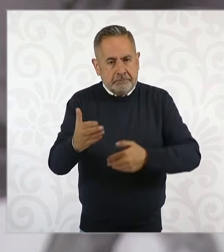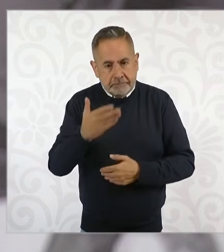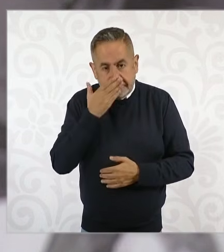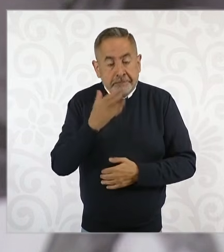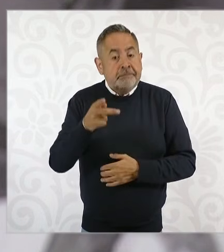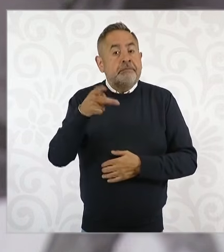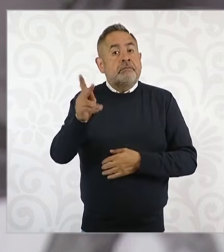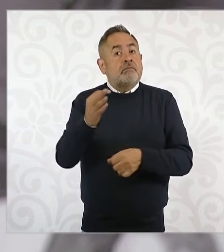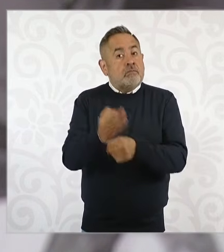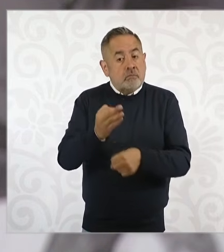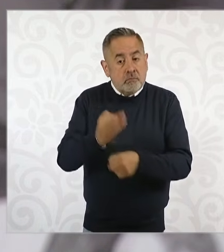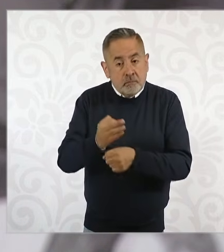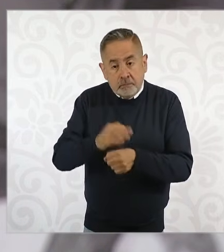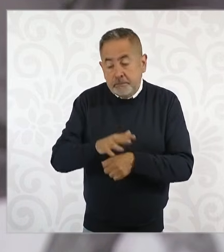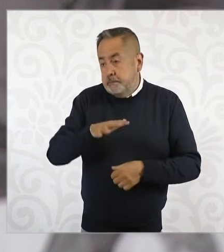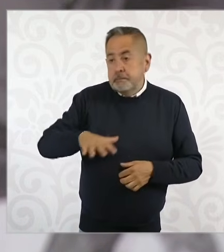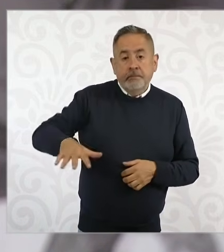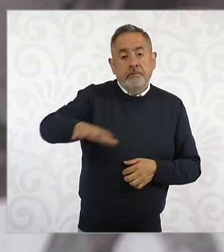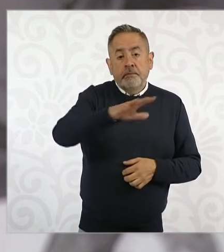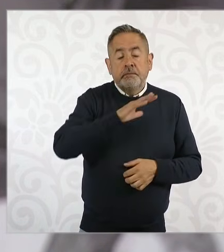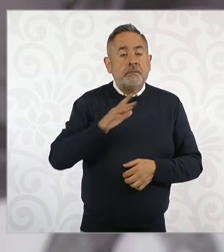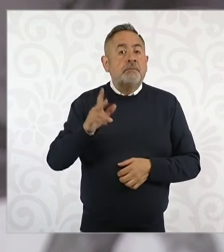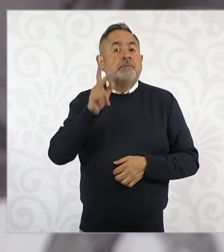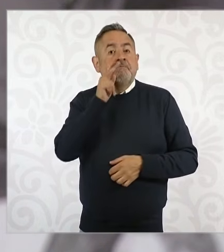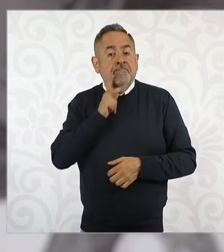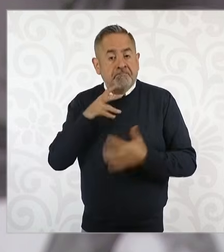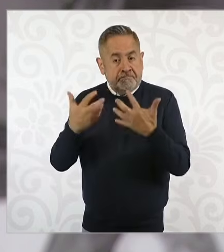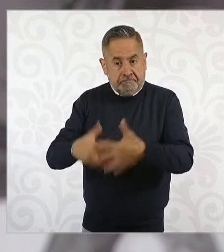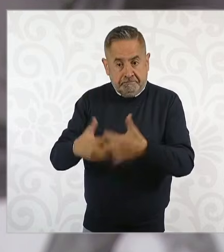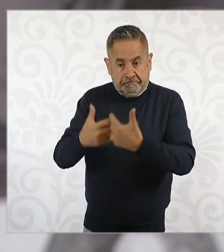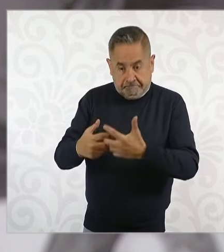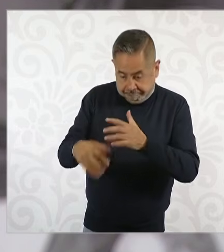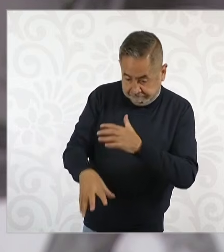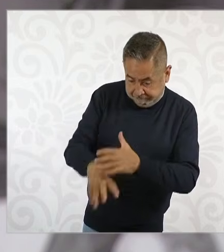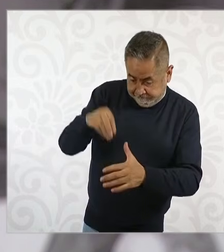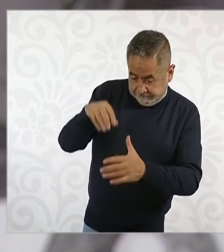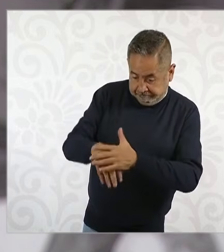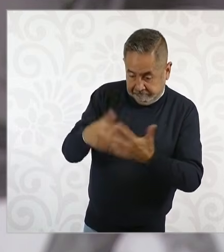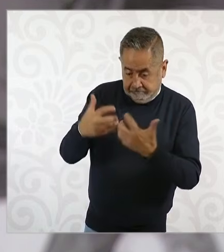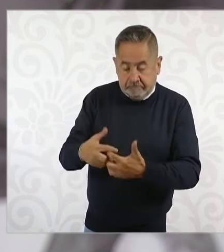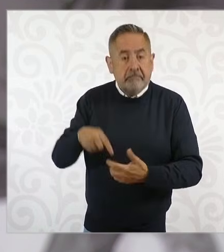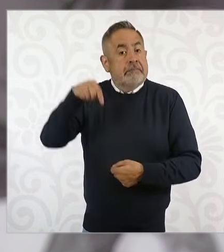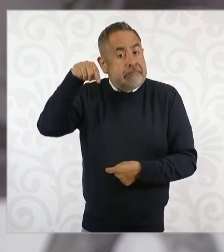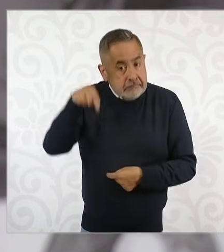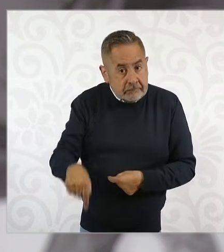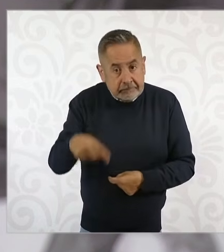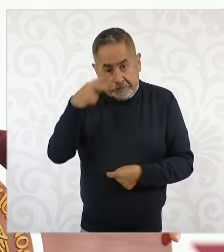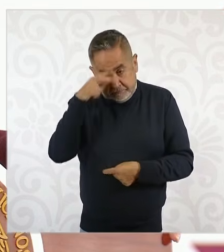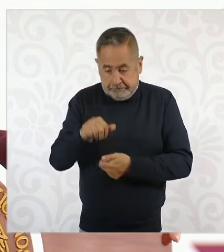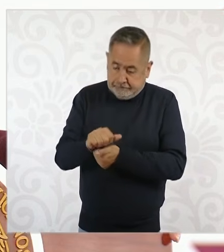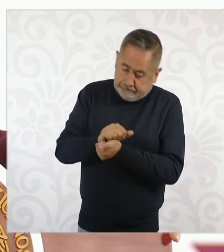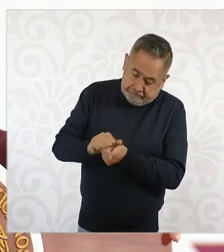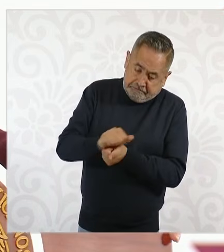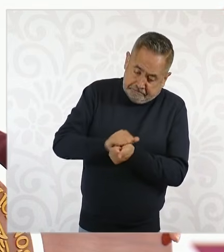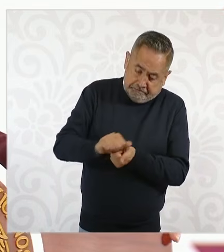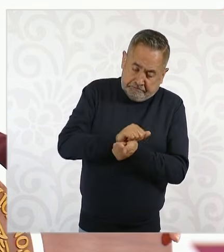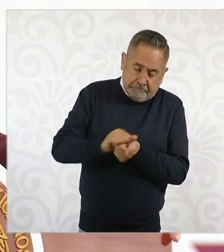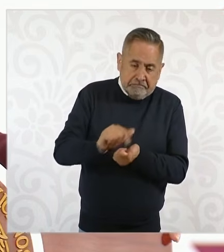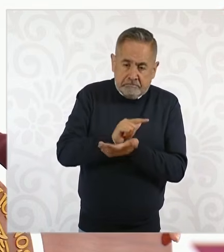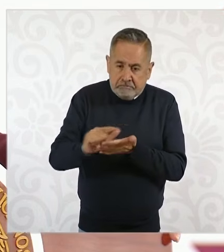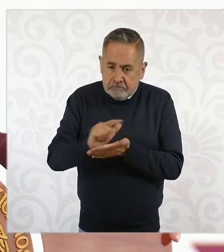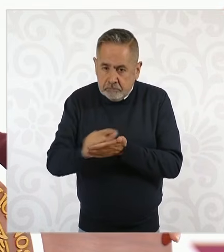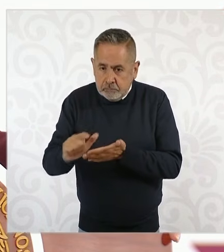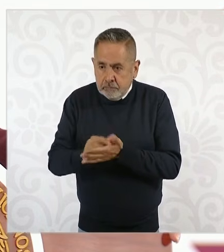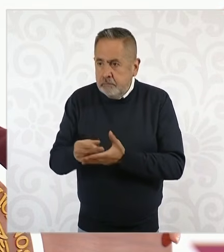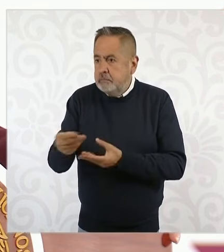ahora todo el petróleo que se produce, o prácticamente todo el petróleo que se produce, se refina en México y sirve para